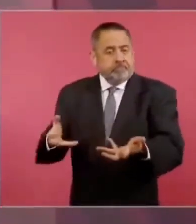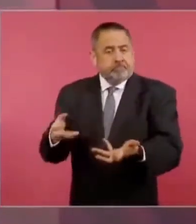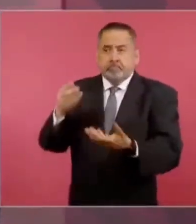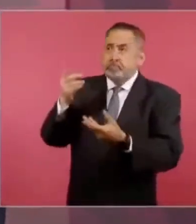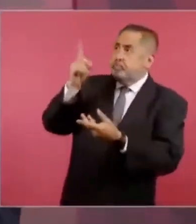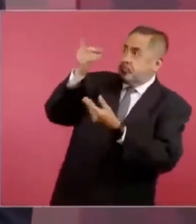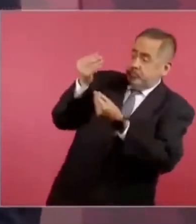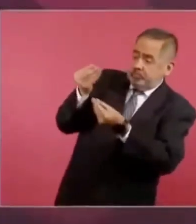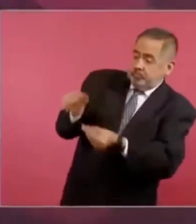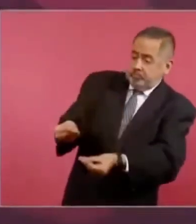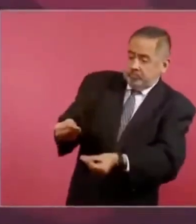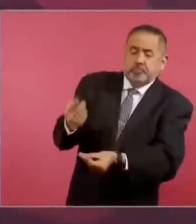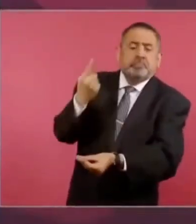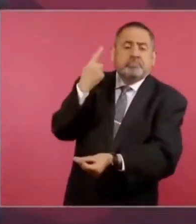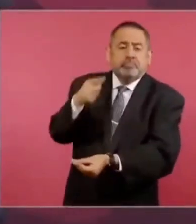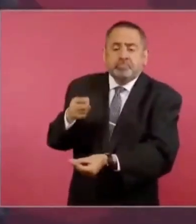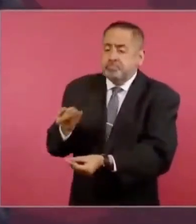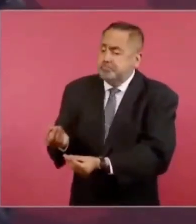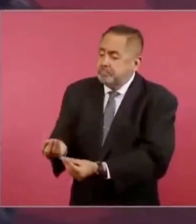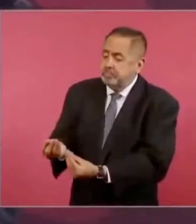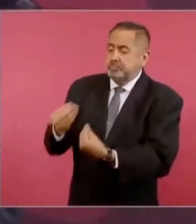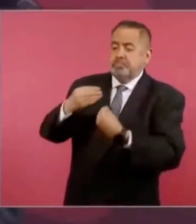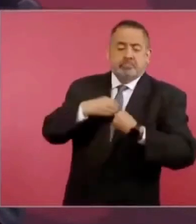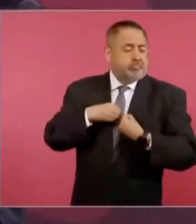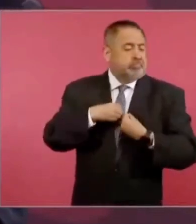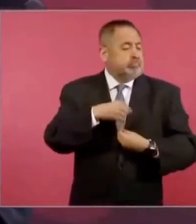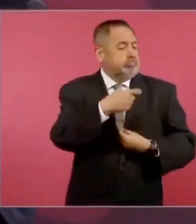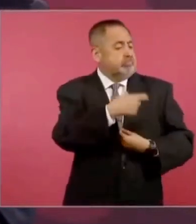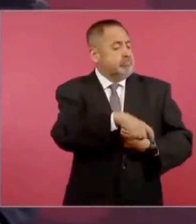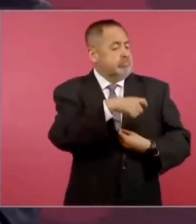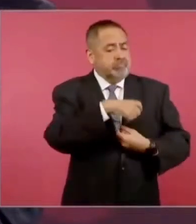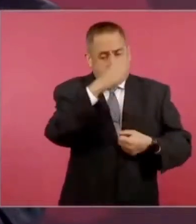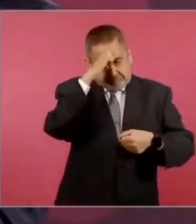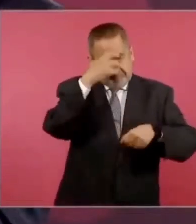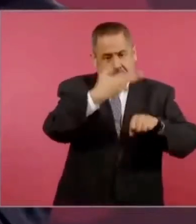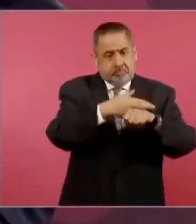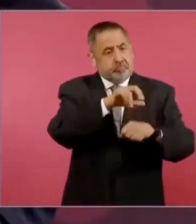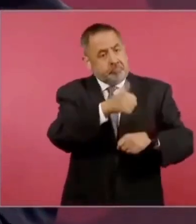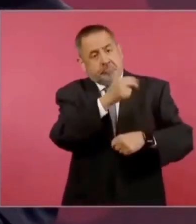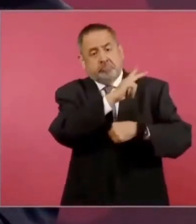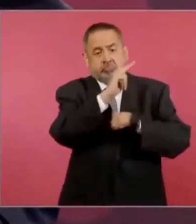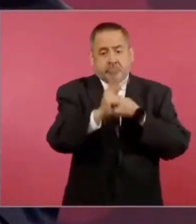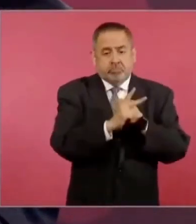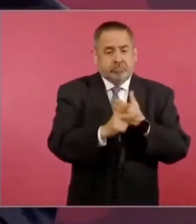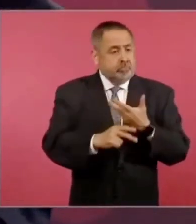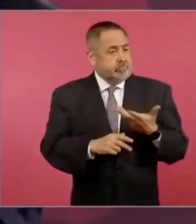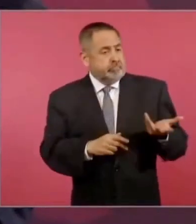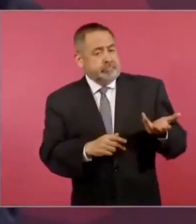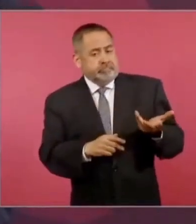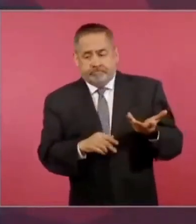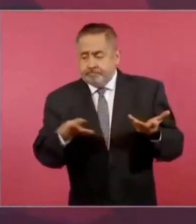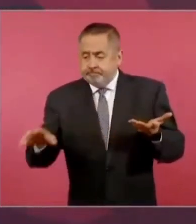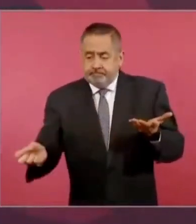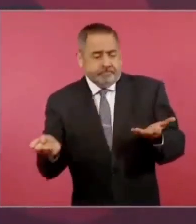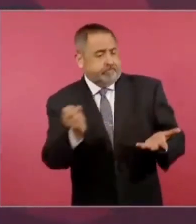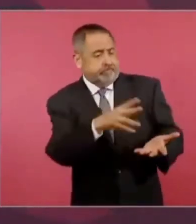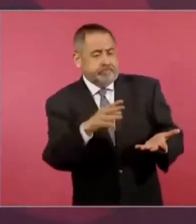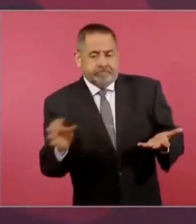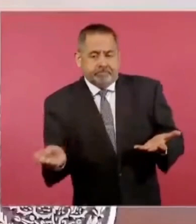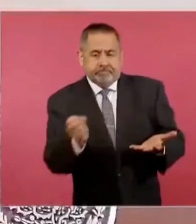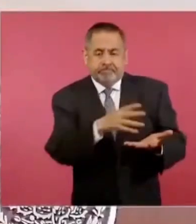México para aumentar las fortunas que se encuentran en los cofres de